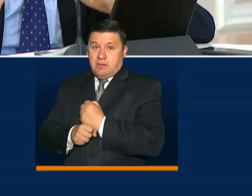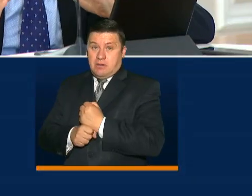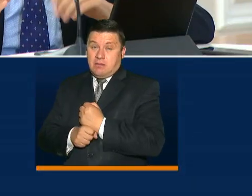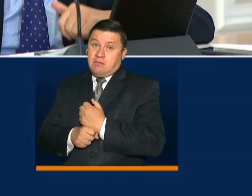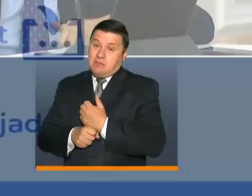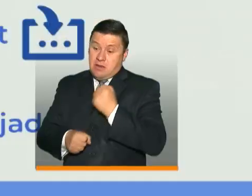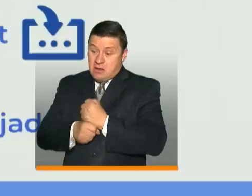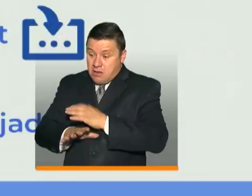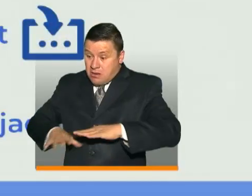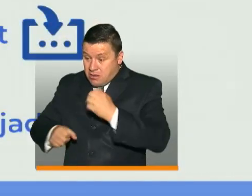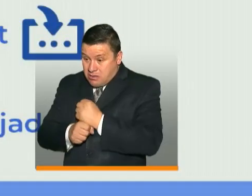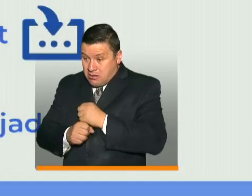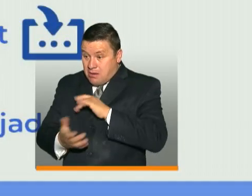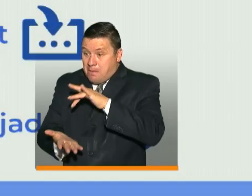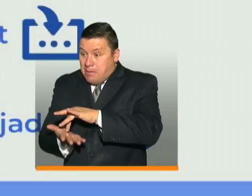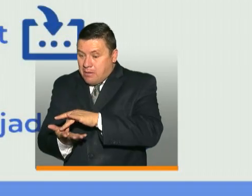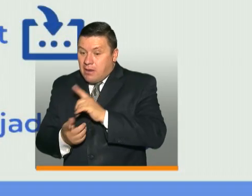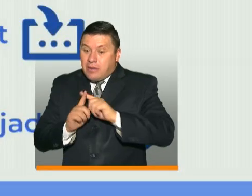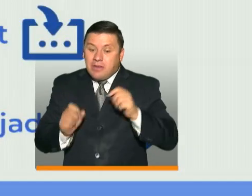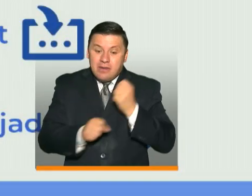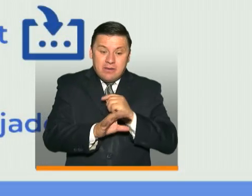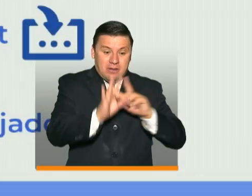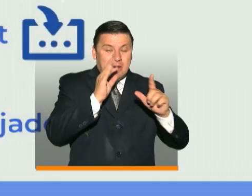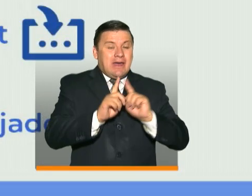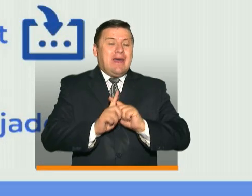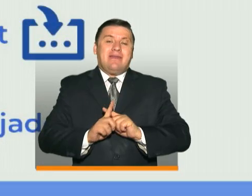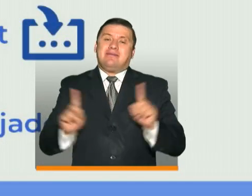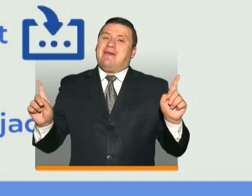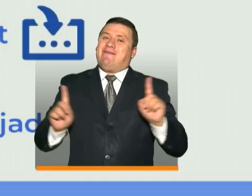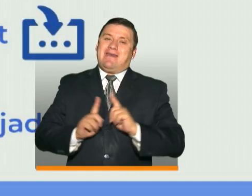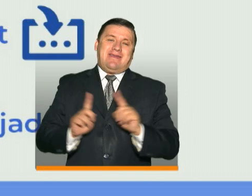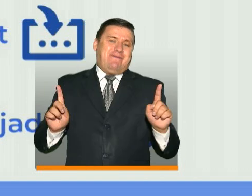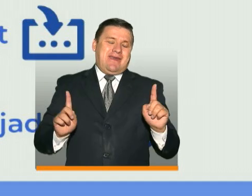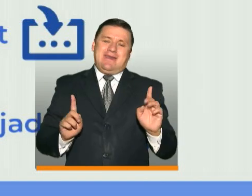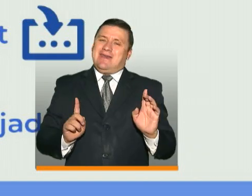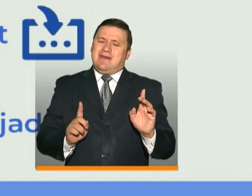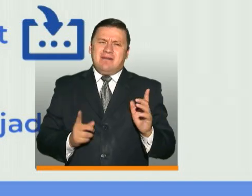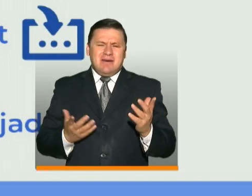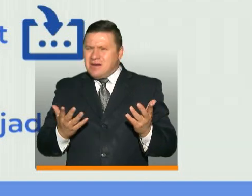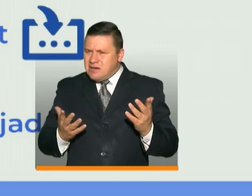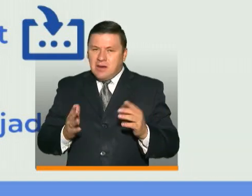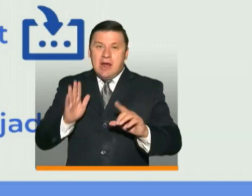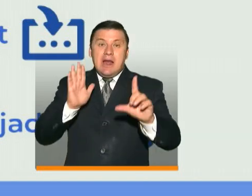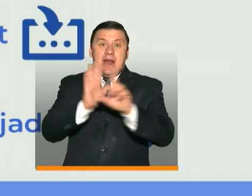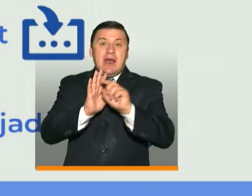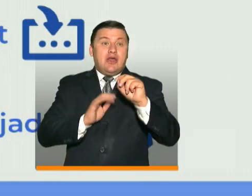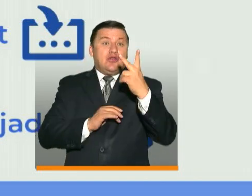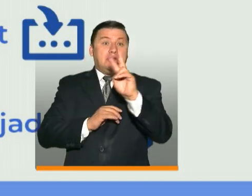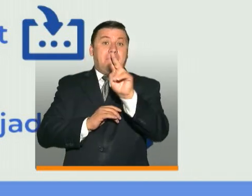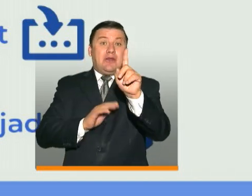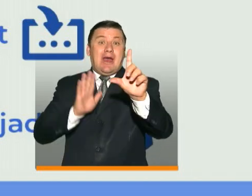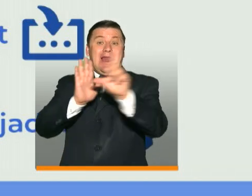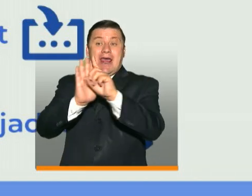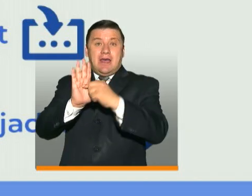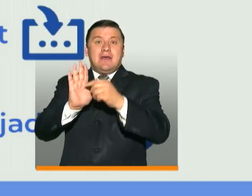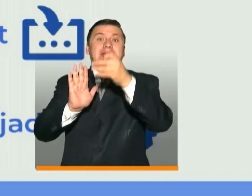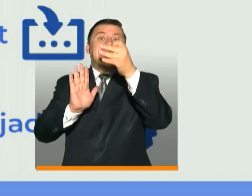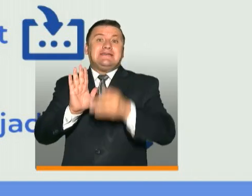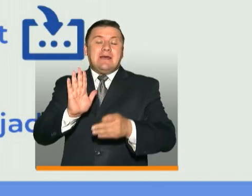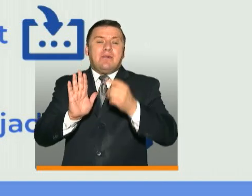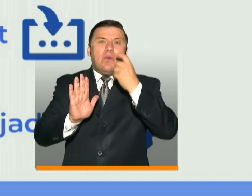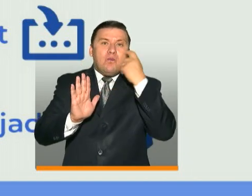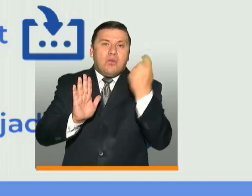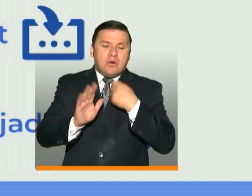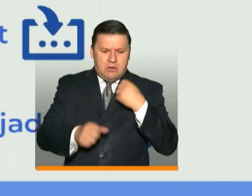El teletrabajo, como siempre hemos dicho, es una manera en la cual, de acuerdo con la ley 1221, siempre se